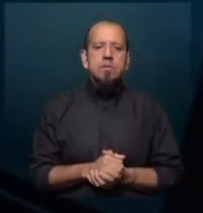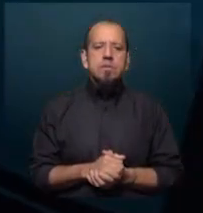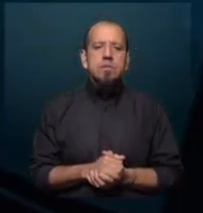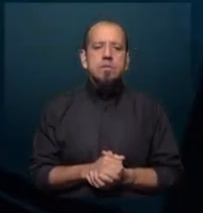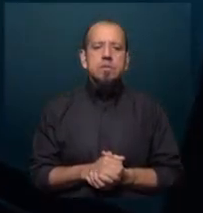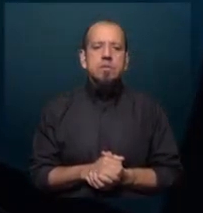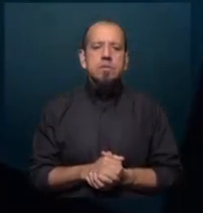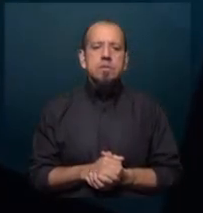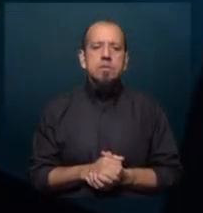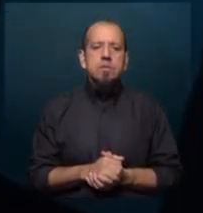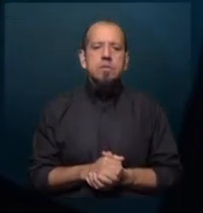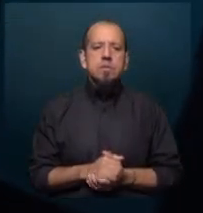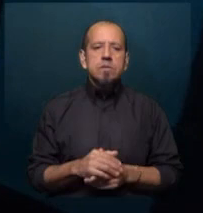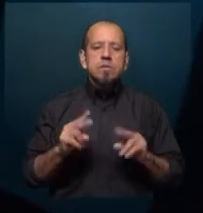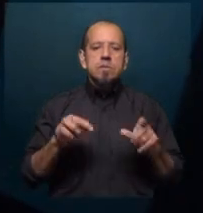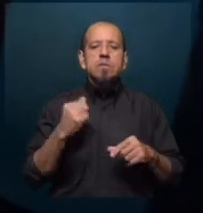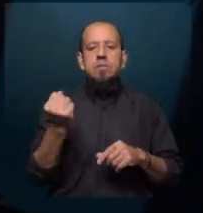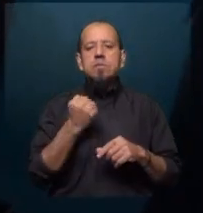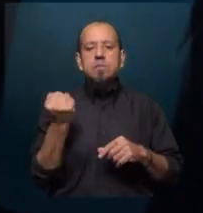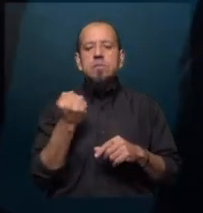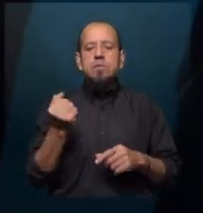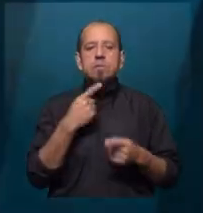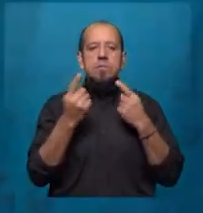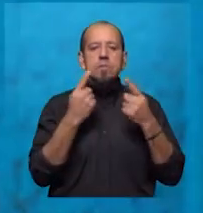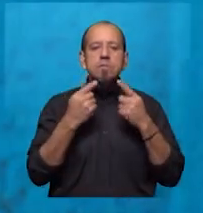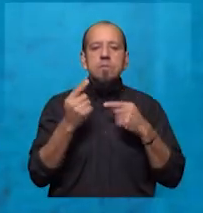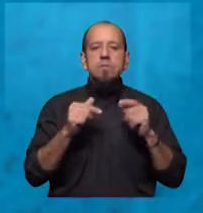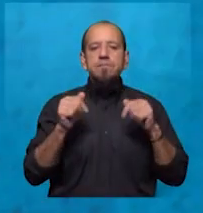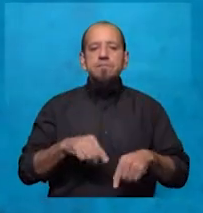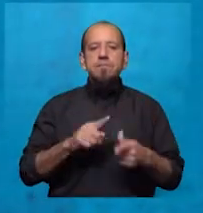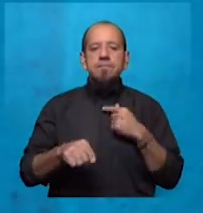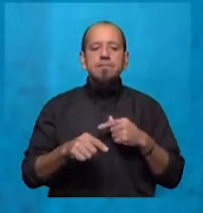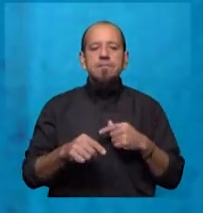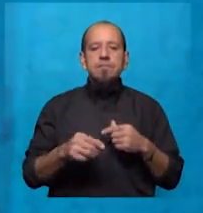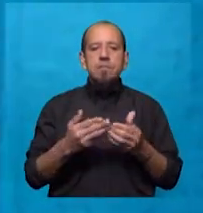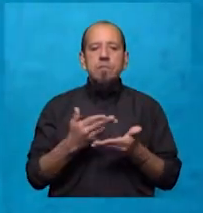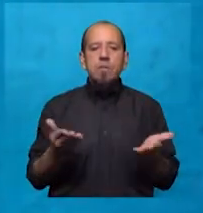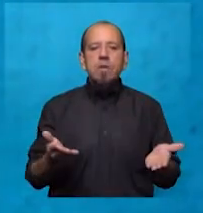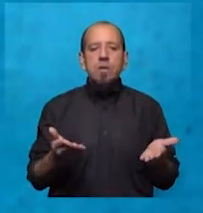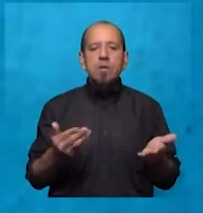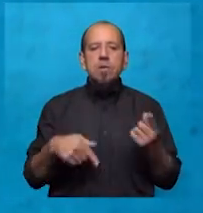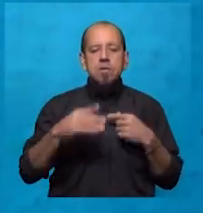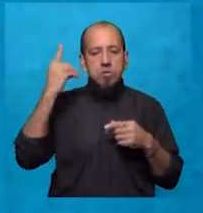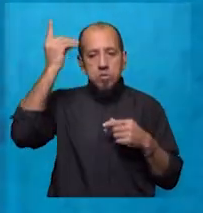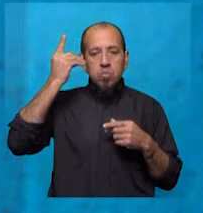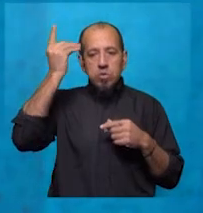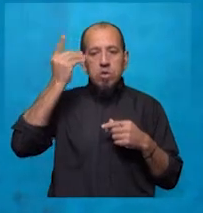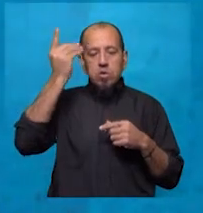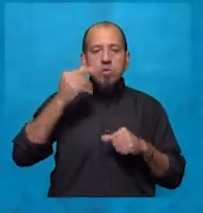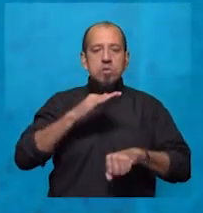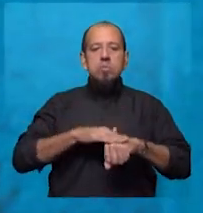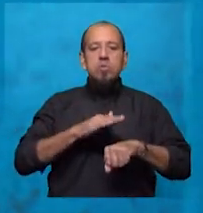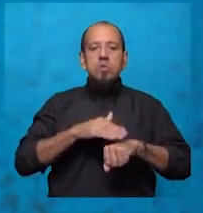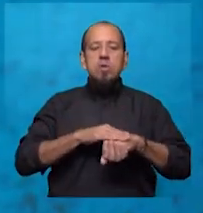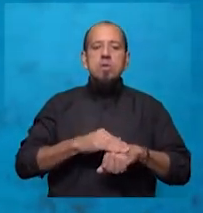Bueno este tema tan importante de seguridad estaremos hablando esta noche en vivo aquí en lado B en la pantalla de TV ciudad precisamente con el diputado que será el encargado